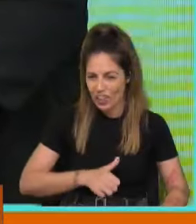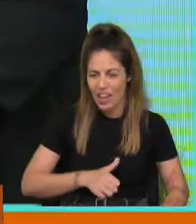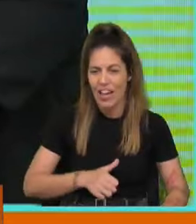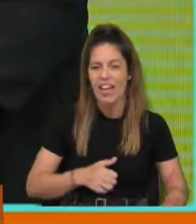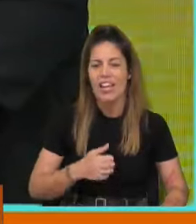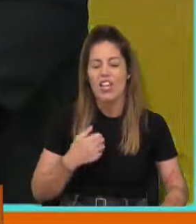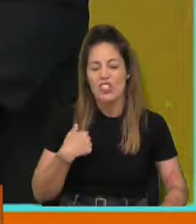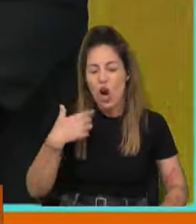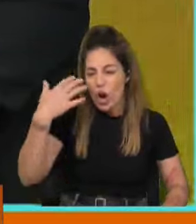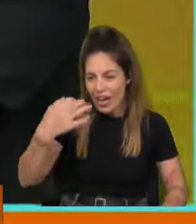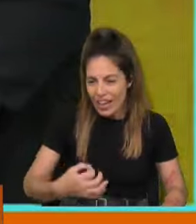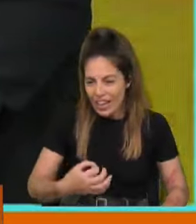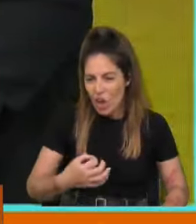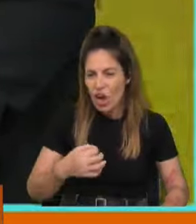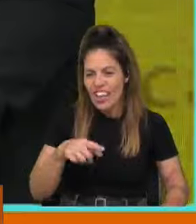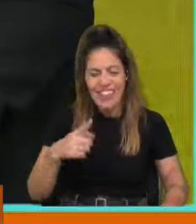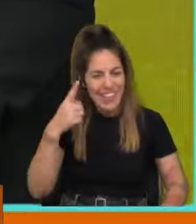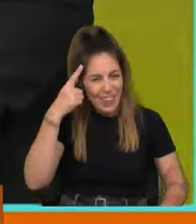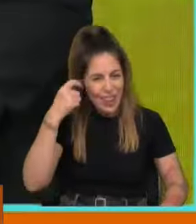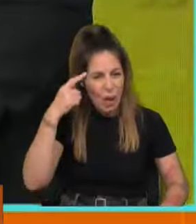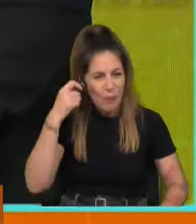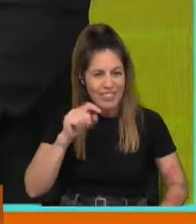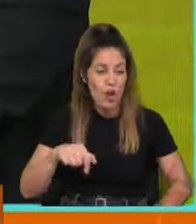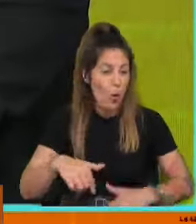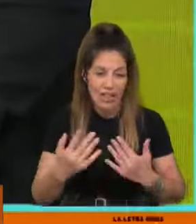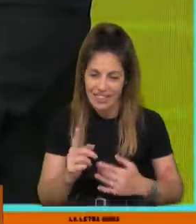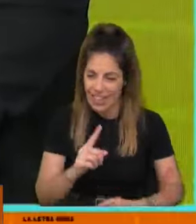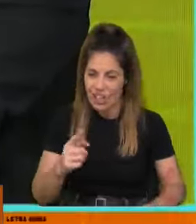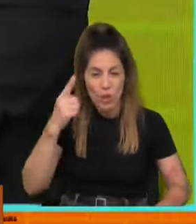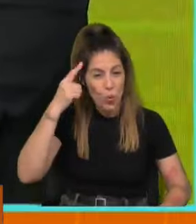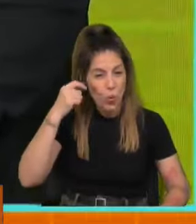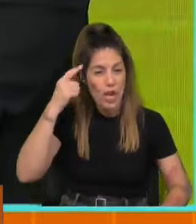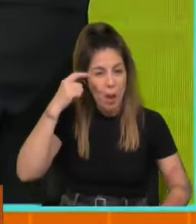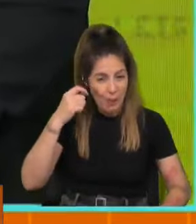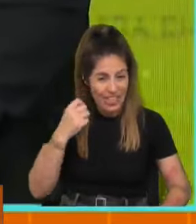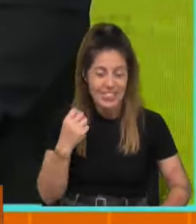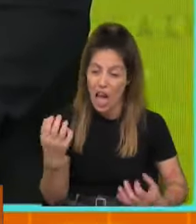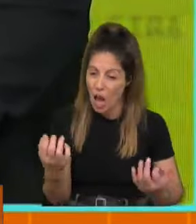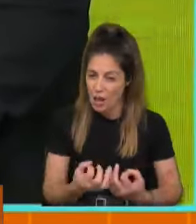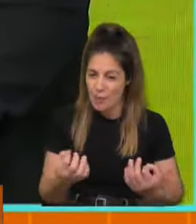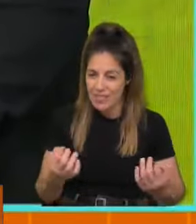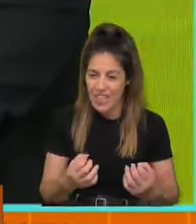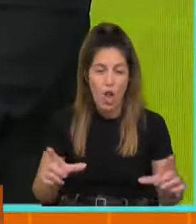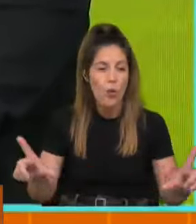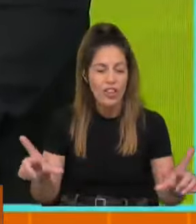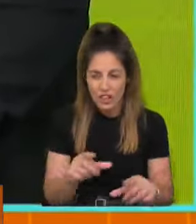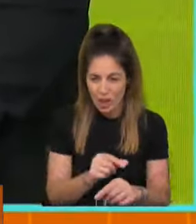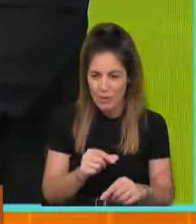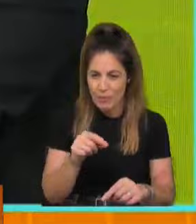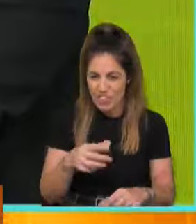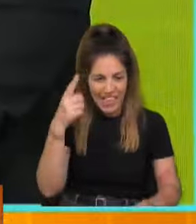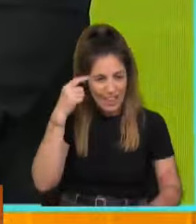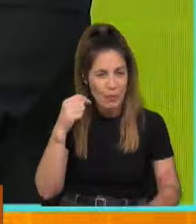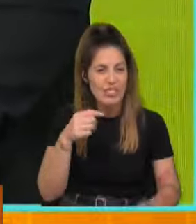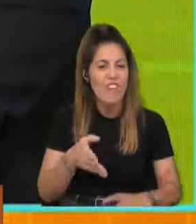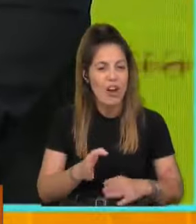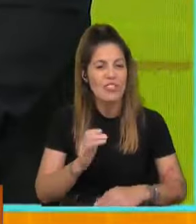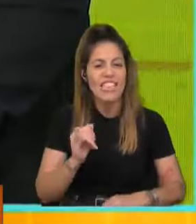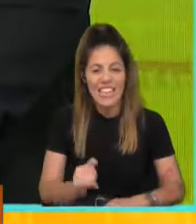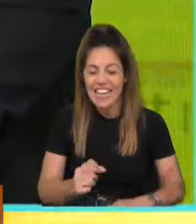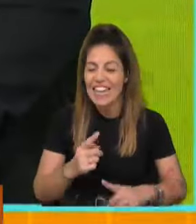y yo creo que de esta experiencia que no fue cualquiera Esta es una experiencia muy especial cuando terminemos esta experiencia vamos a tener que